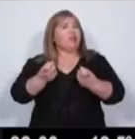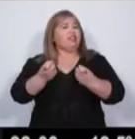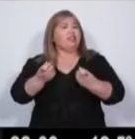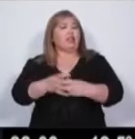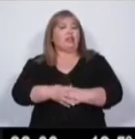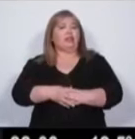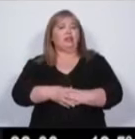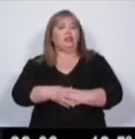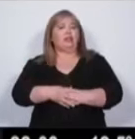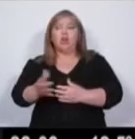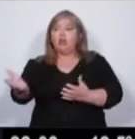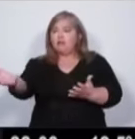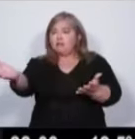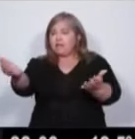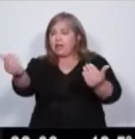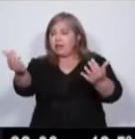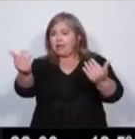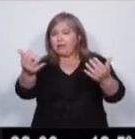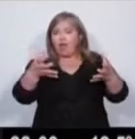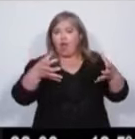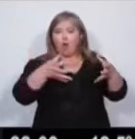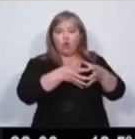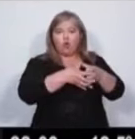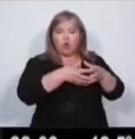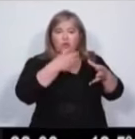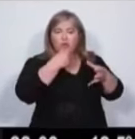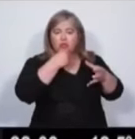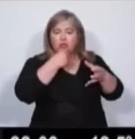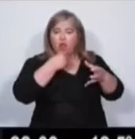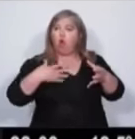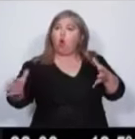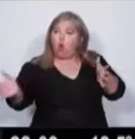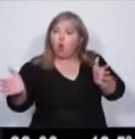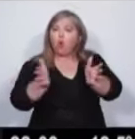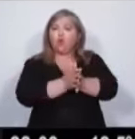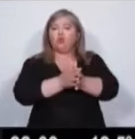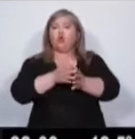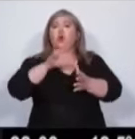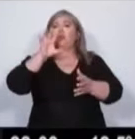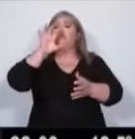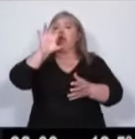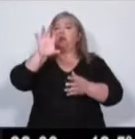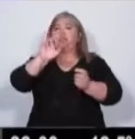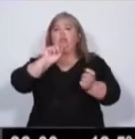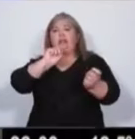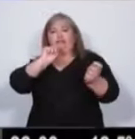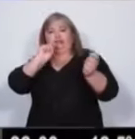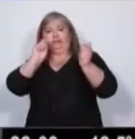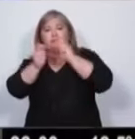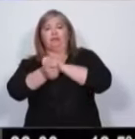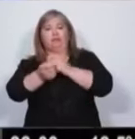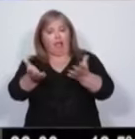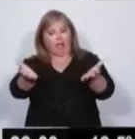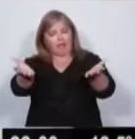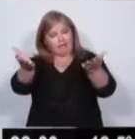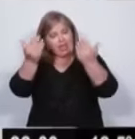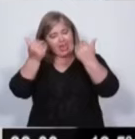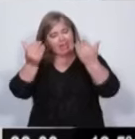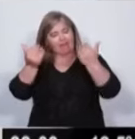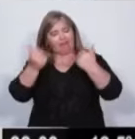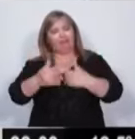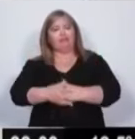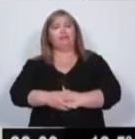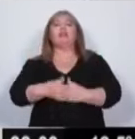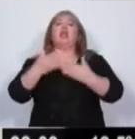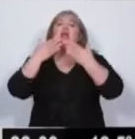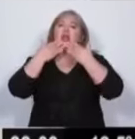Vengan a la Unión Mendocina, juntos vamos a transformar esta provincia. Vengan. Gracias, candidato. Es el momento